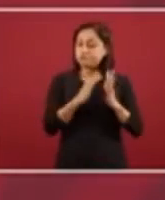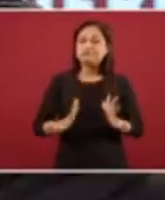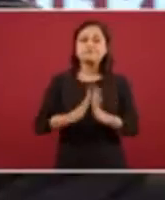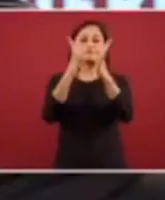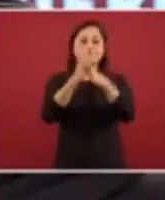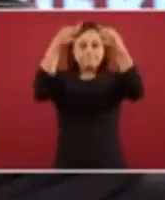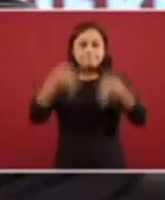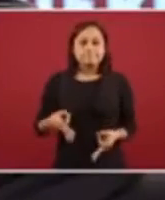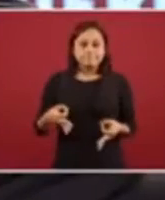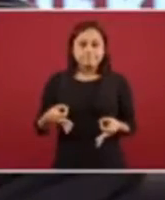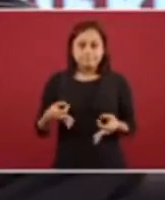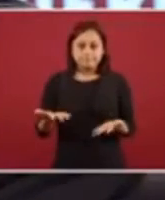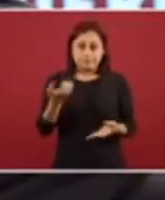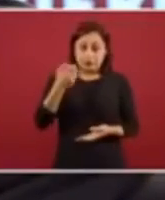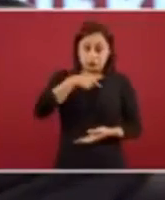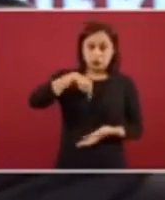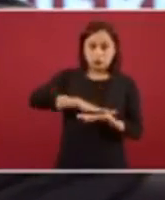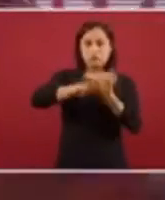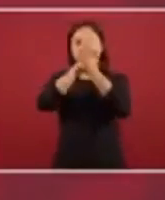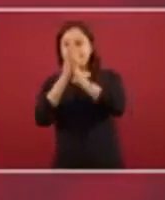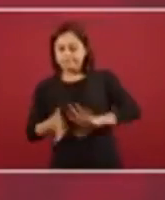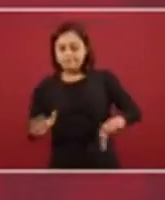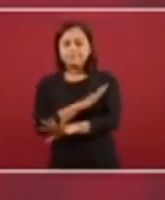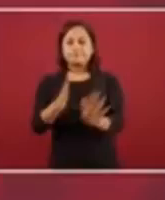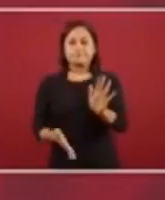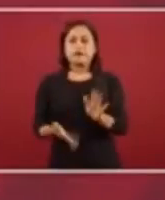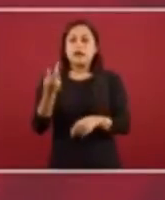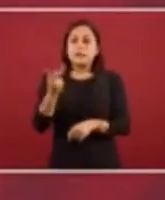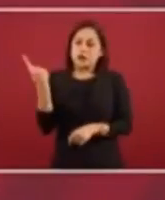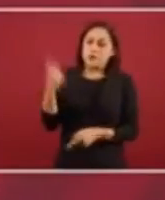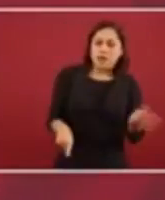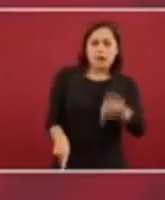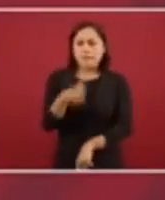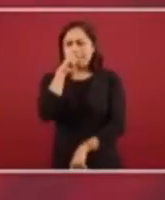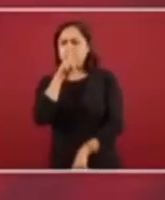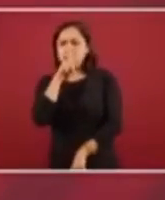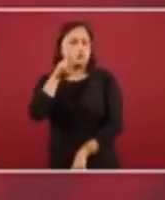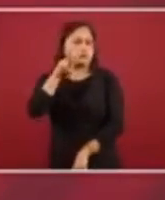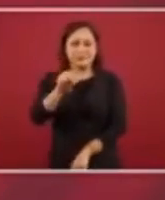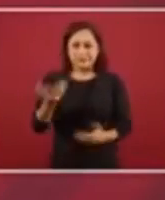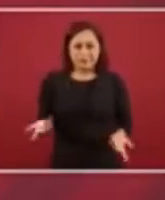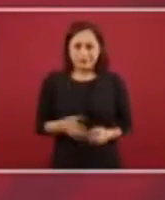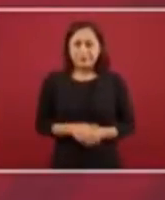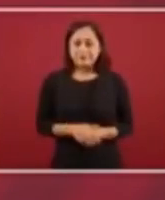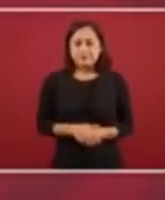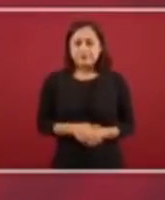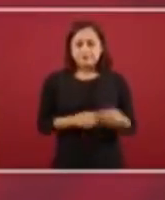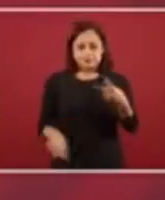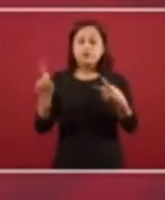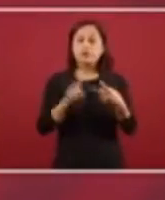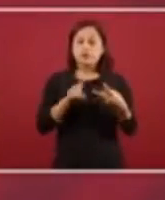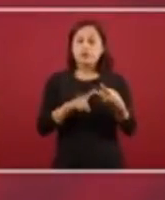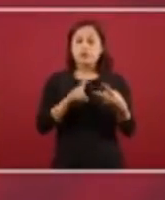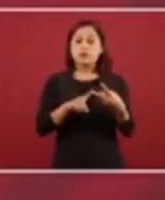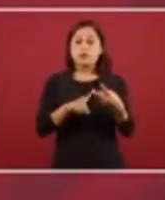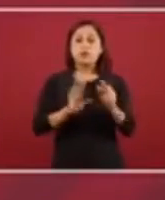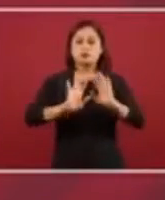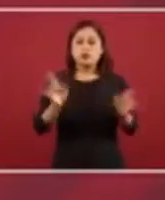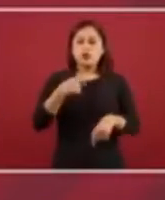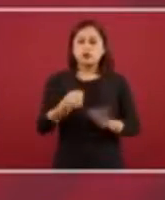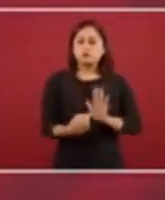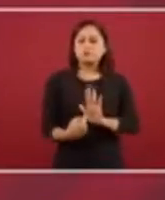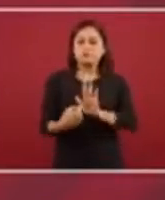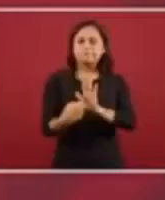no una dictadura. Segundo, y está quedando demostrado cada vez